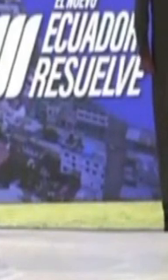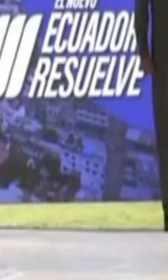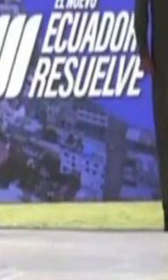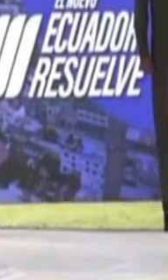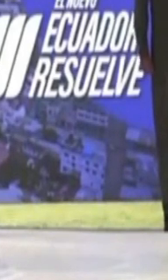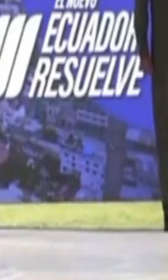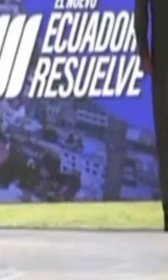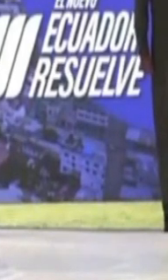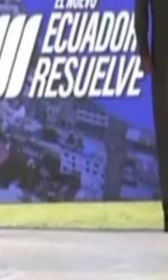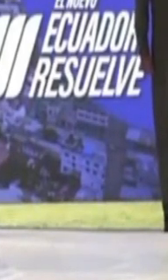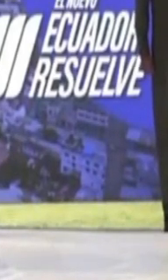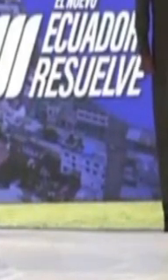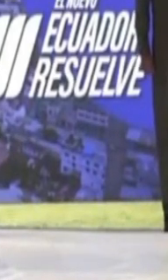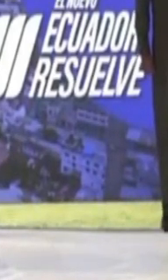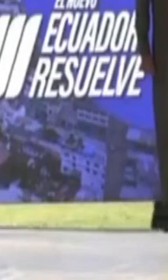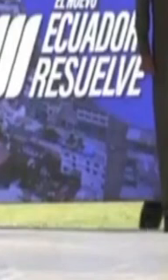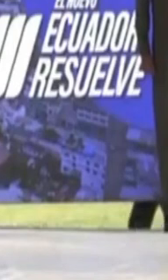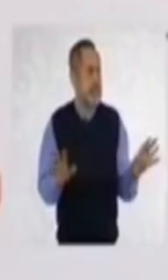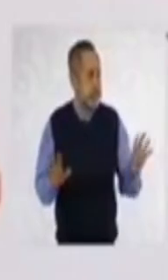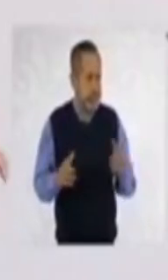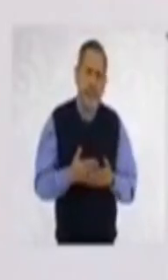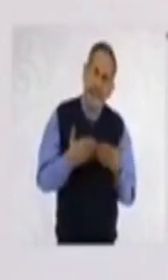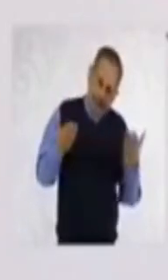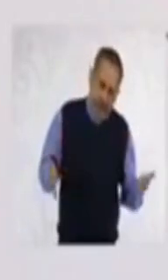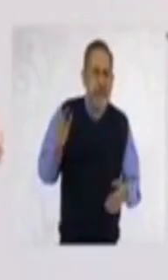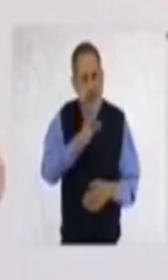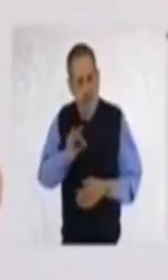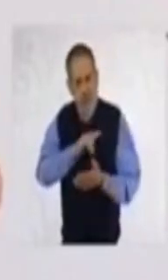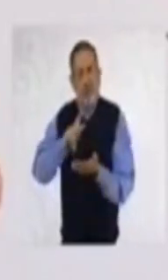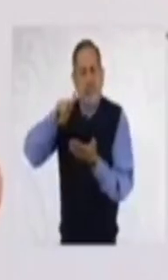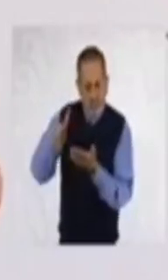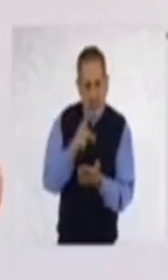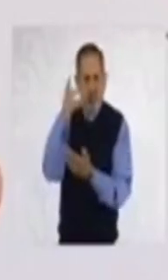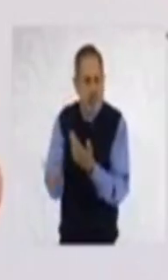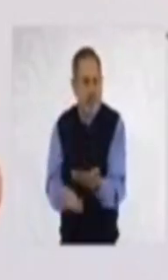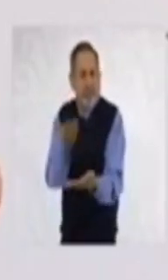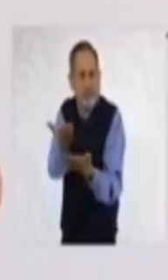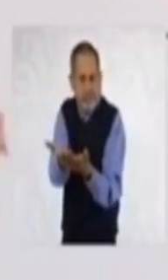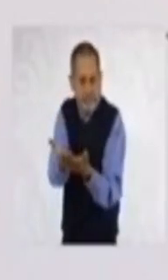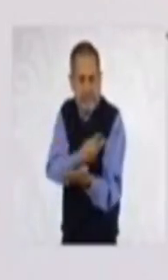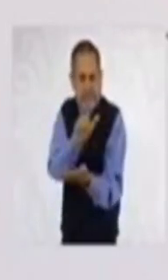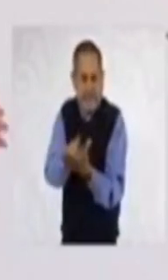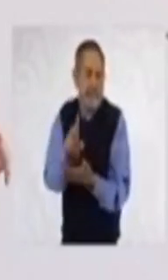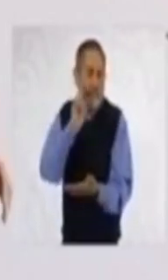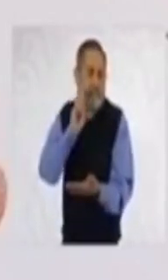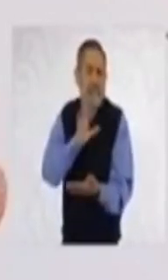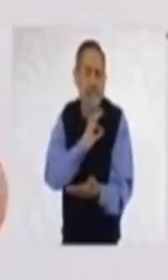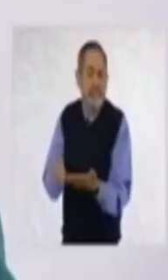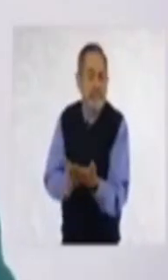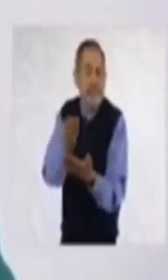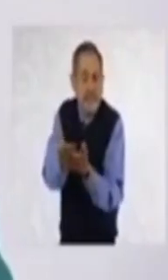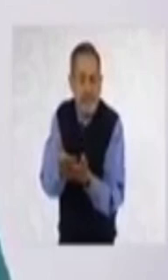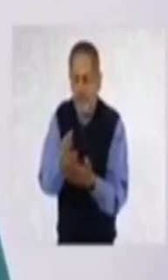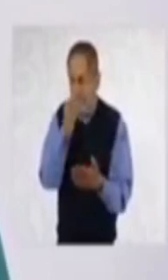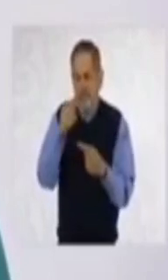México. Sin embargo, el presidente ecuatoriano Daniel Noboa no parece haber quedado impresionado y sus gestos